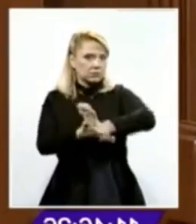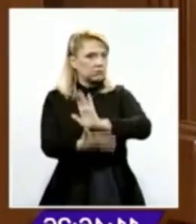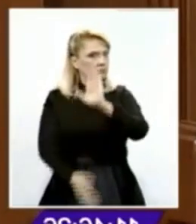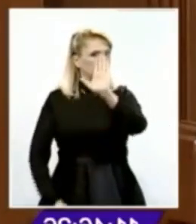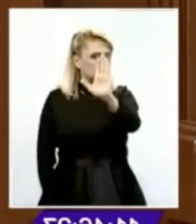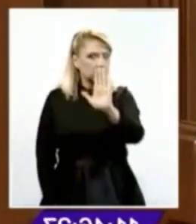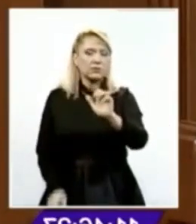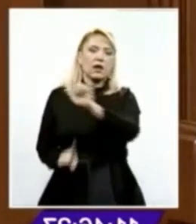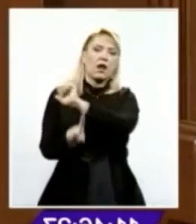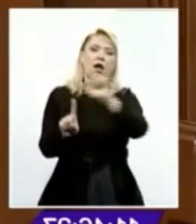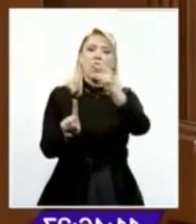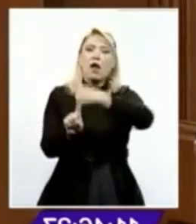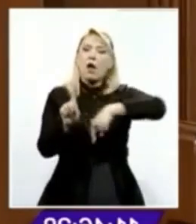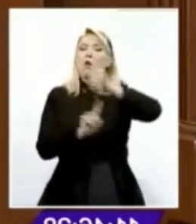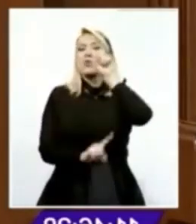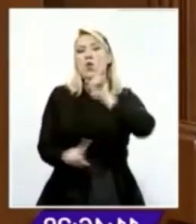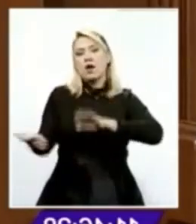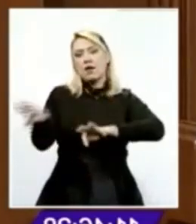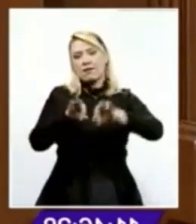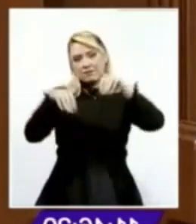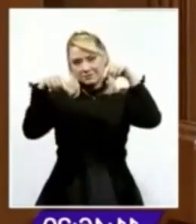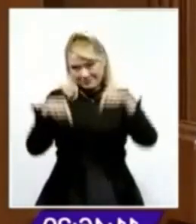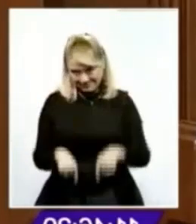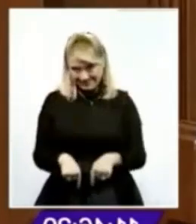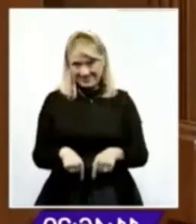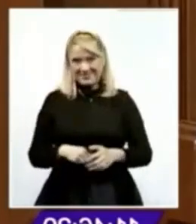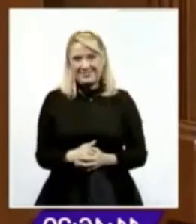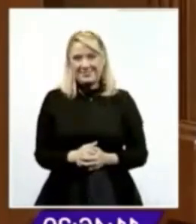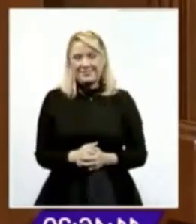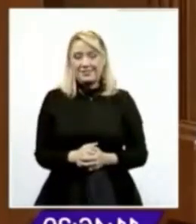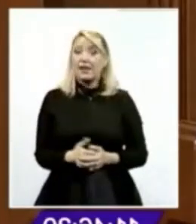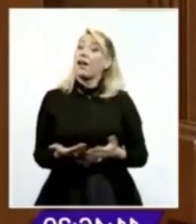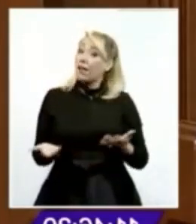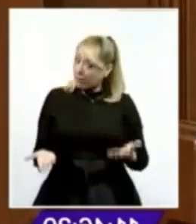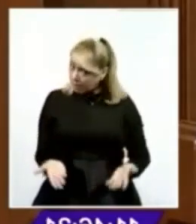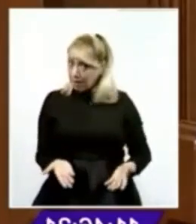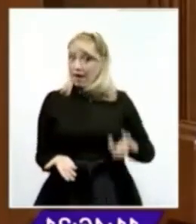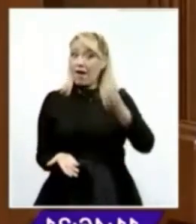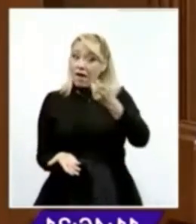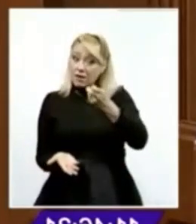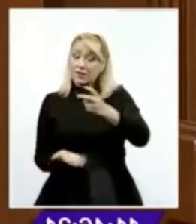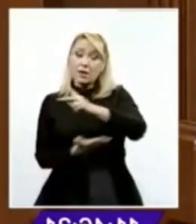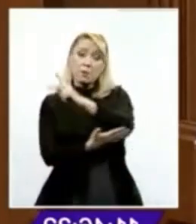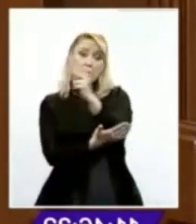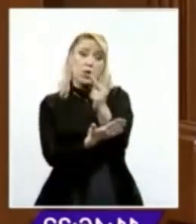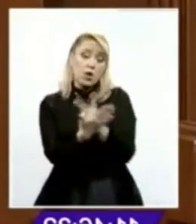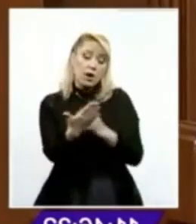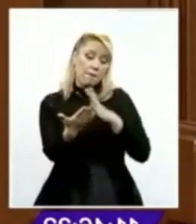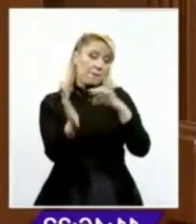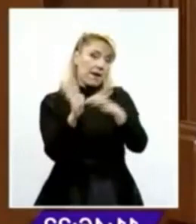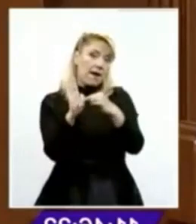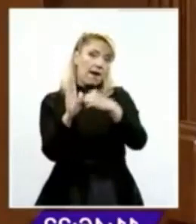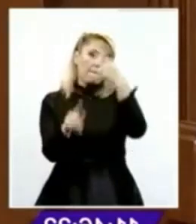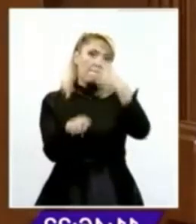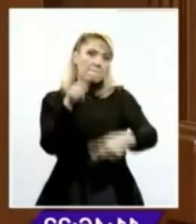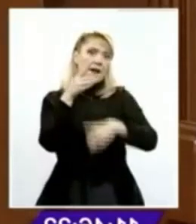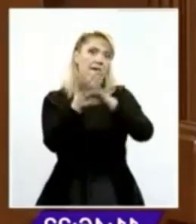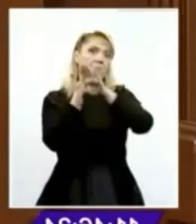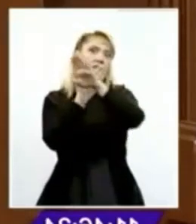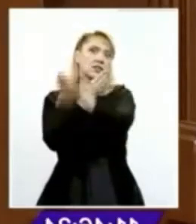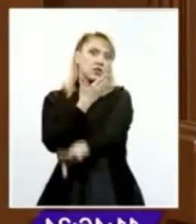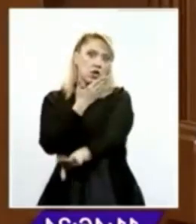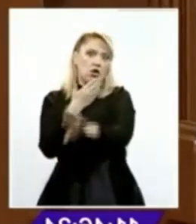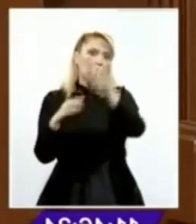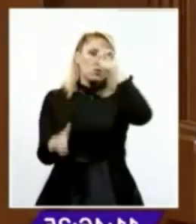para las personas servidoras públicas. A través del Programa de Prevención de Violencia de Género,